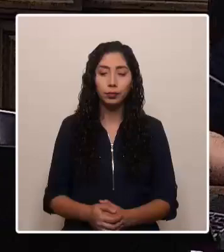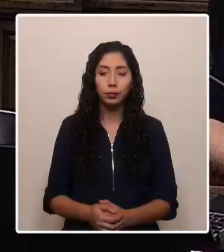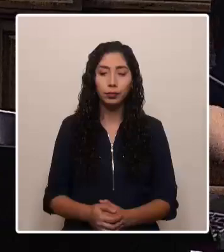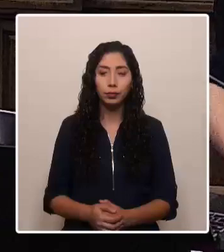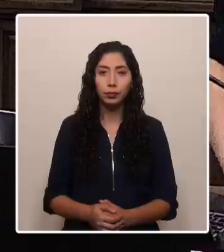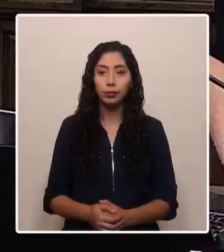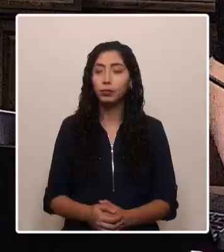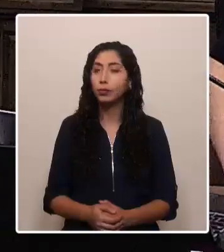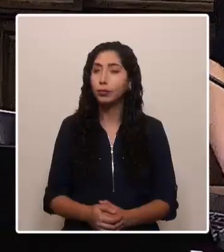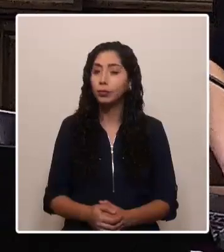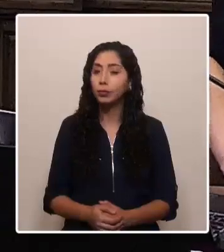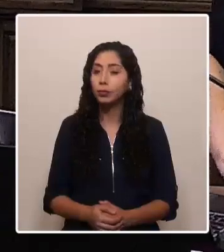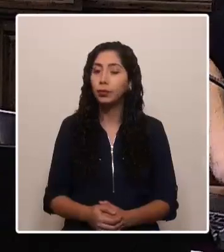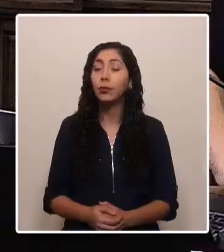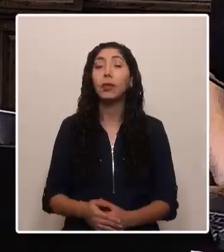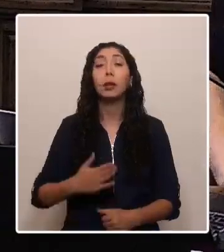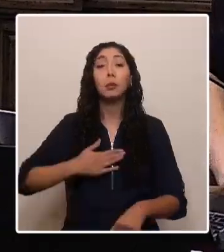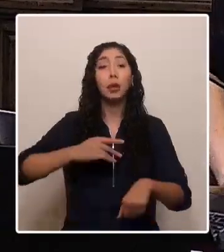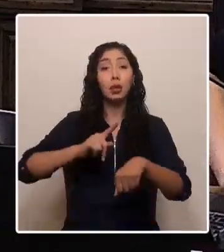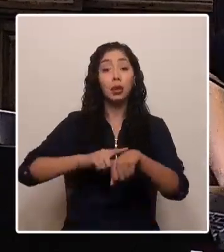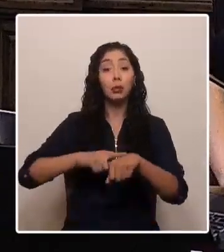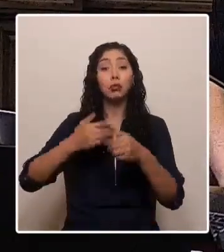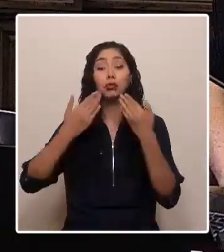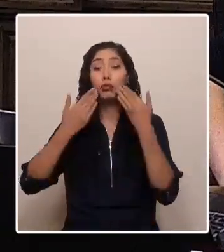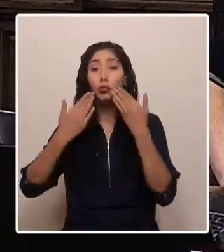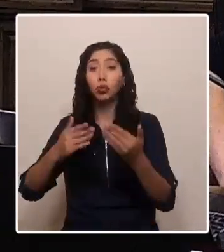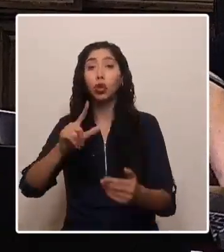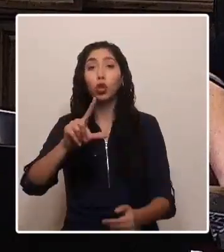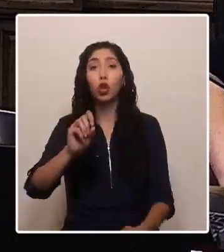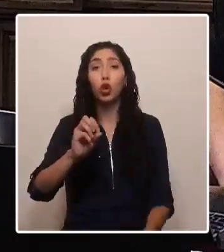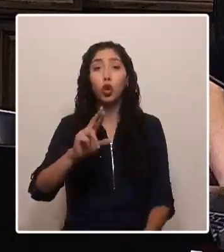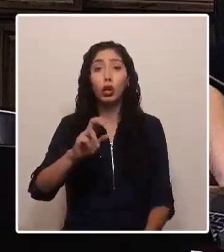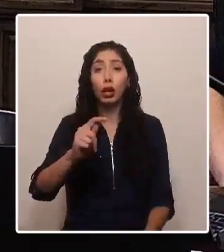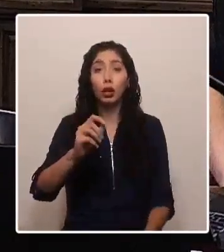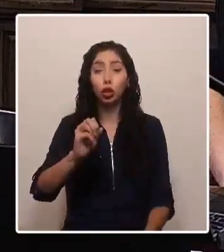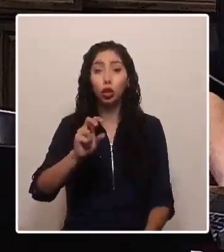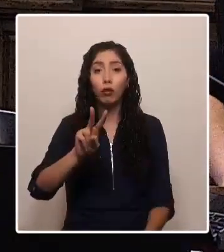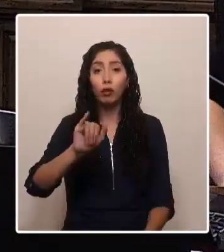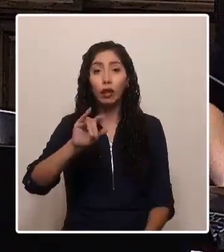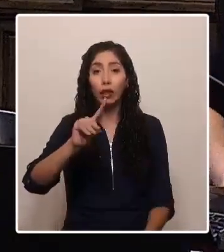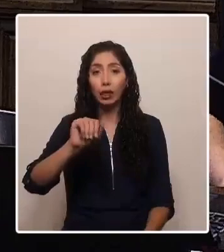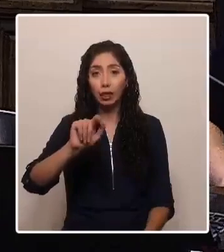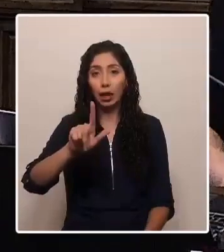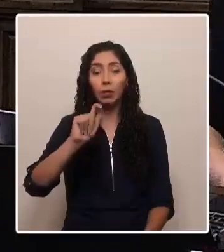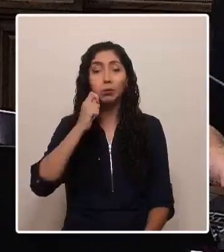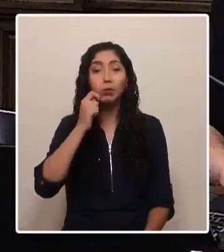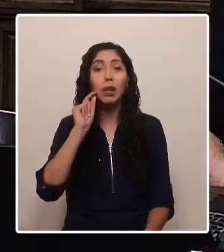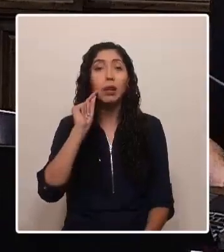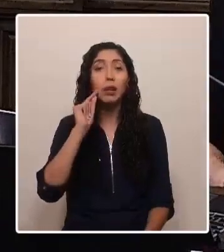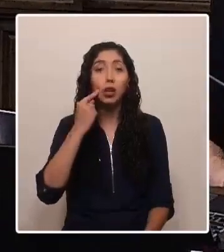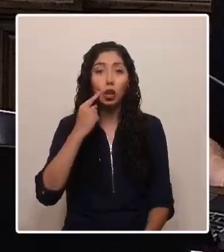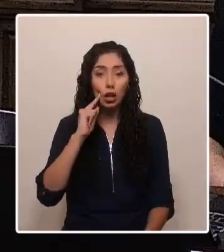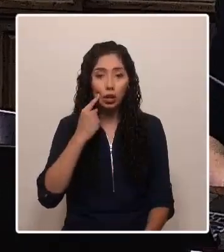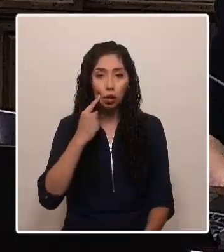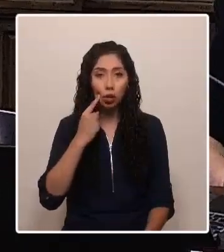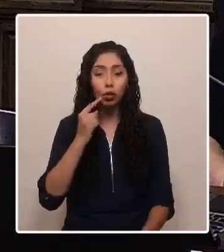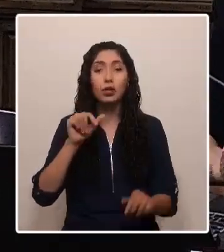Gracias, secretario, para cederle mi palabra a Loreto Vidal. Muy bien, tiene la palabra hasta por 6 minutos, convencional Loreto